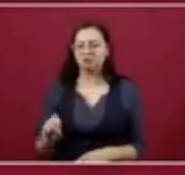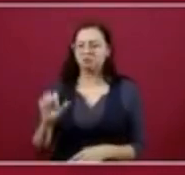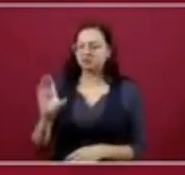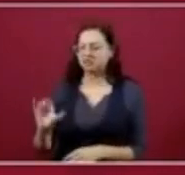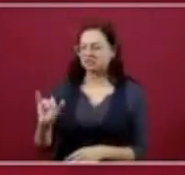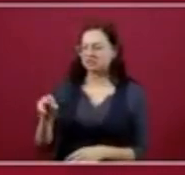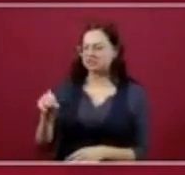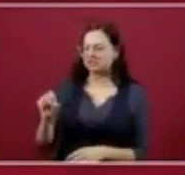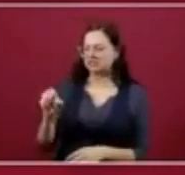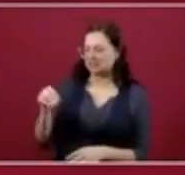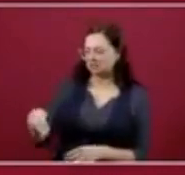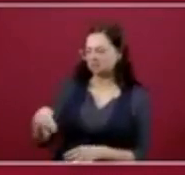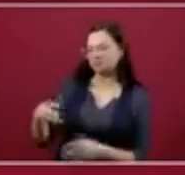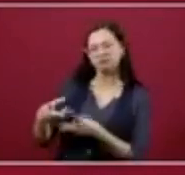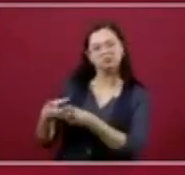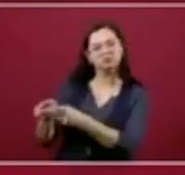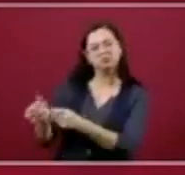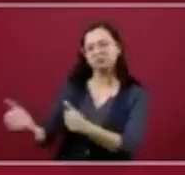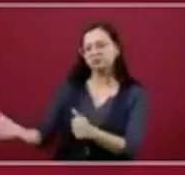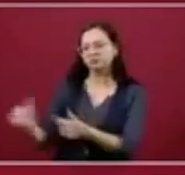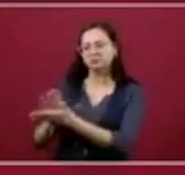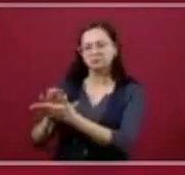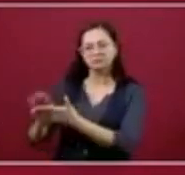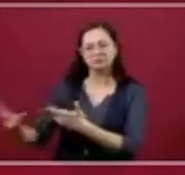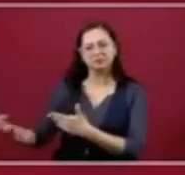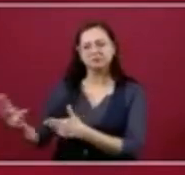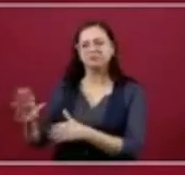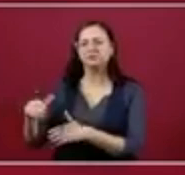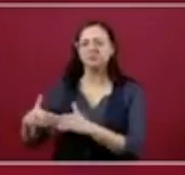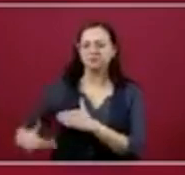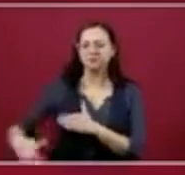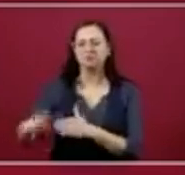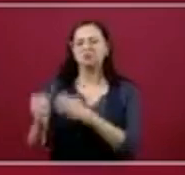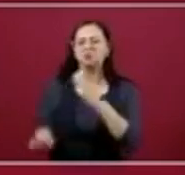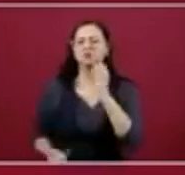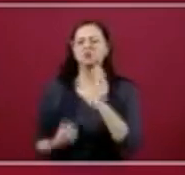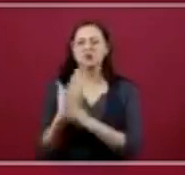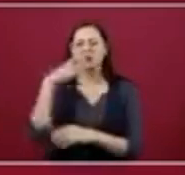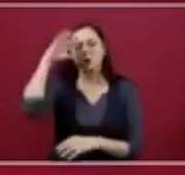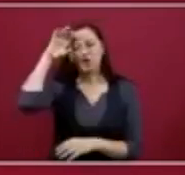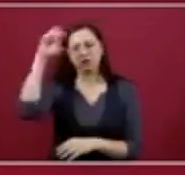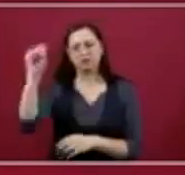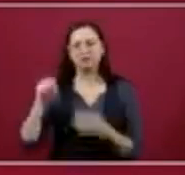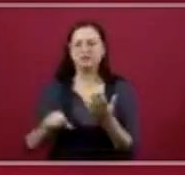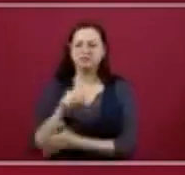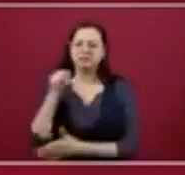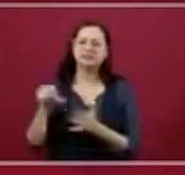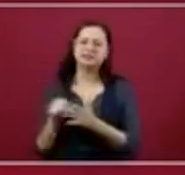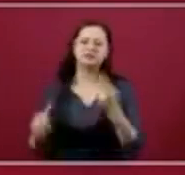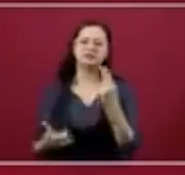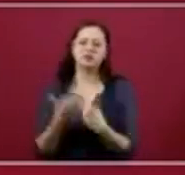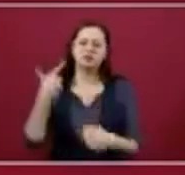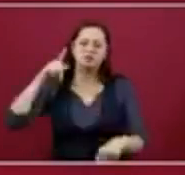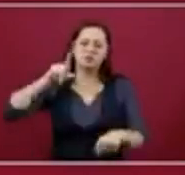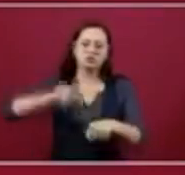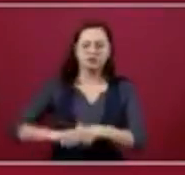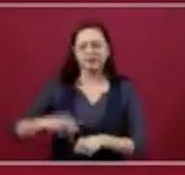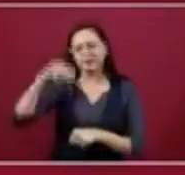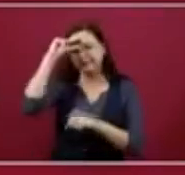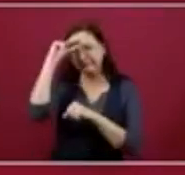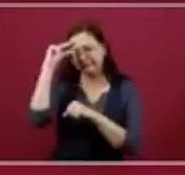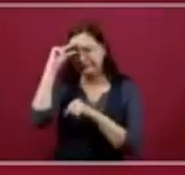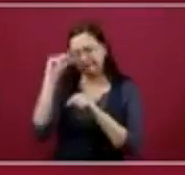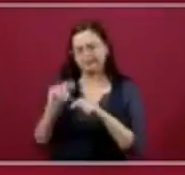paso a este nuevo paradigma con el Centro Nacional de Inteligencia. Puede pasar a la siguiente.